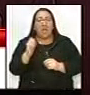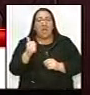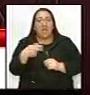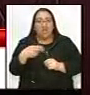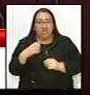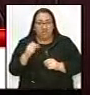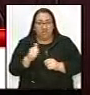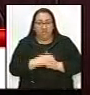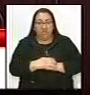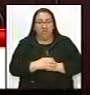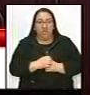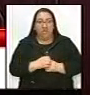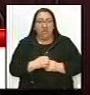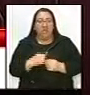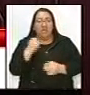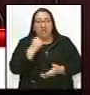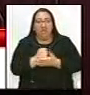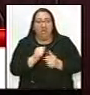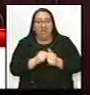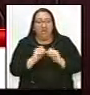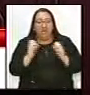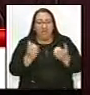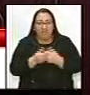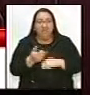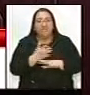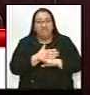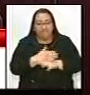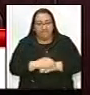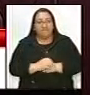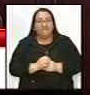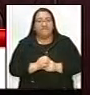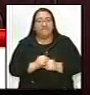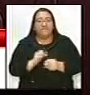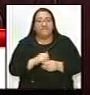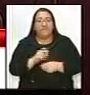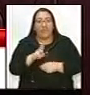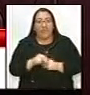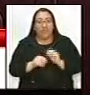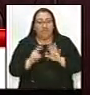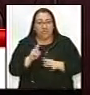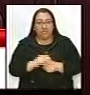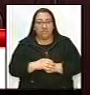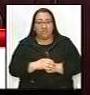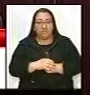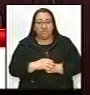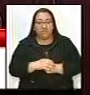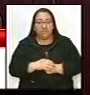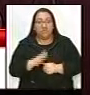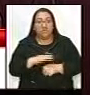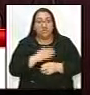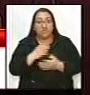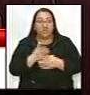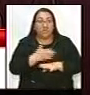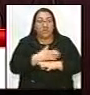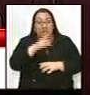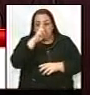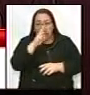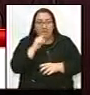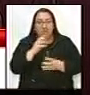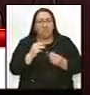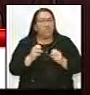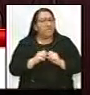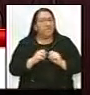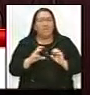nacional de fibra óptica aprobada por el congreso de la república en el 2012 la situación es el pero en ese momento era sumamente